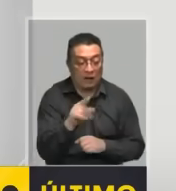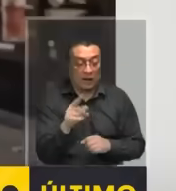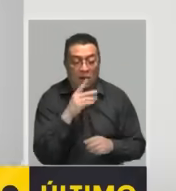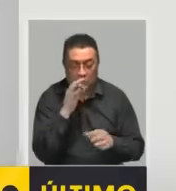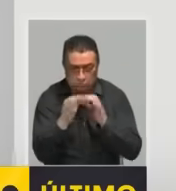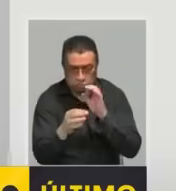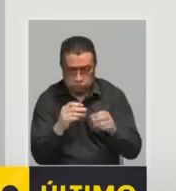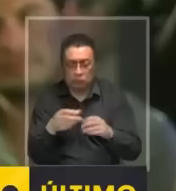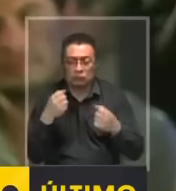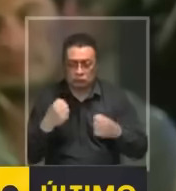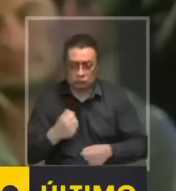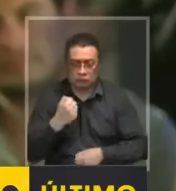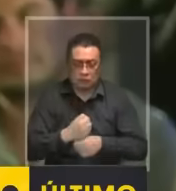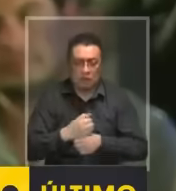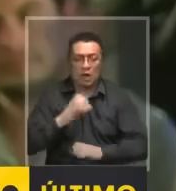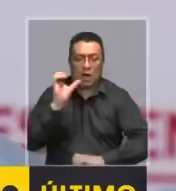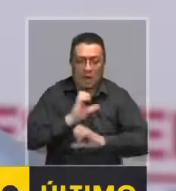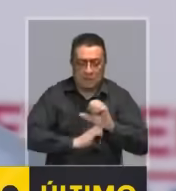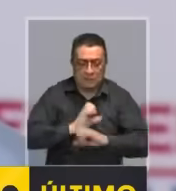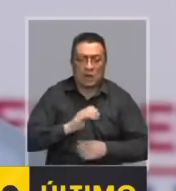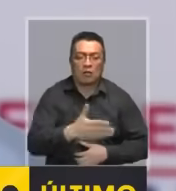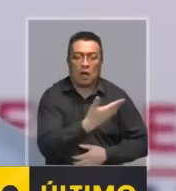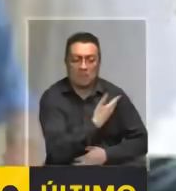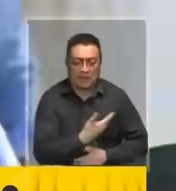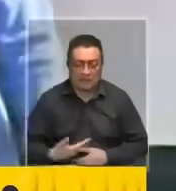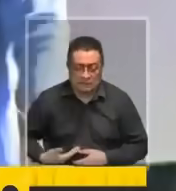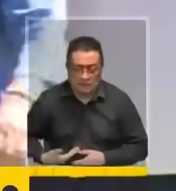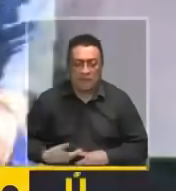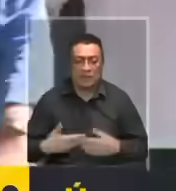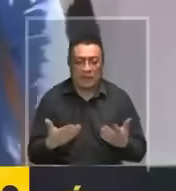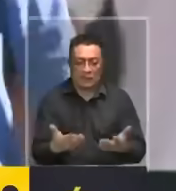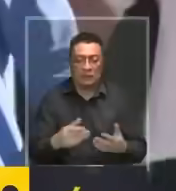su carrera como empresario, presidente